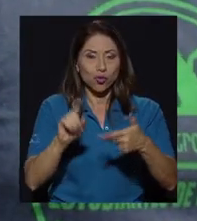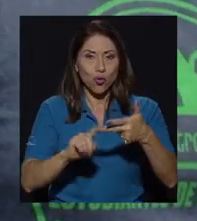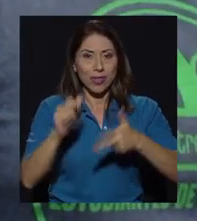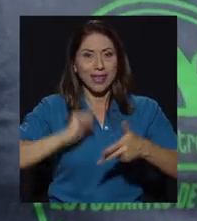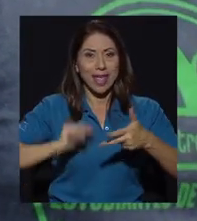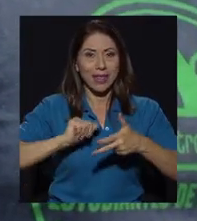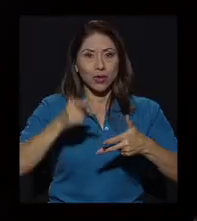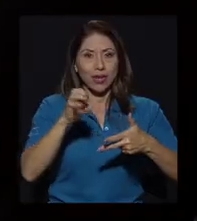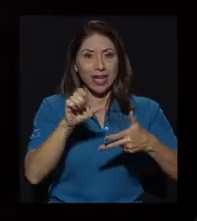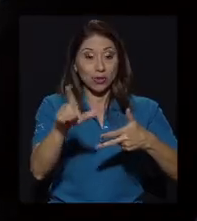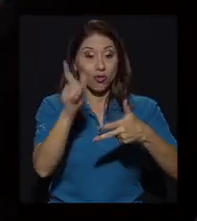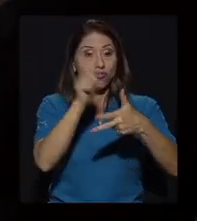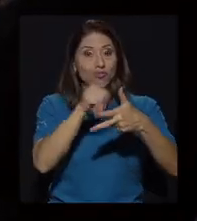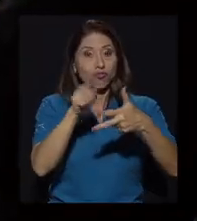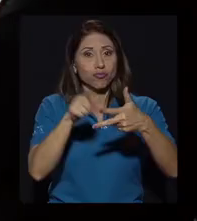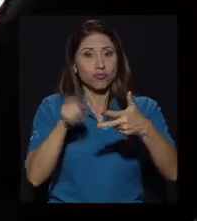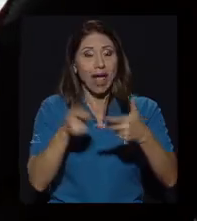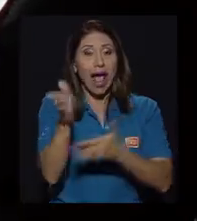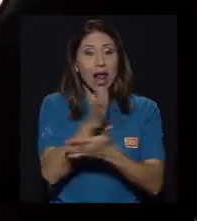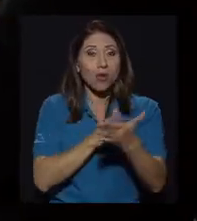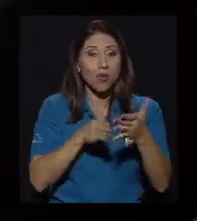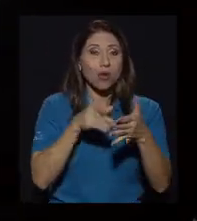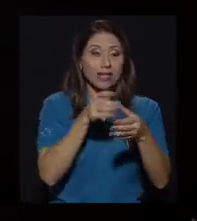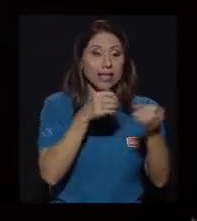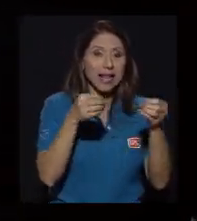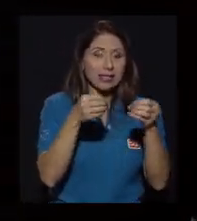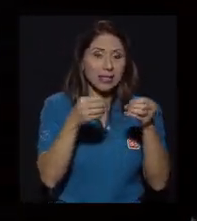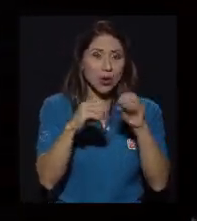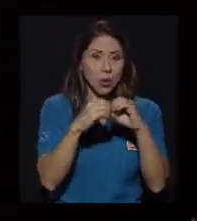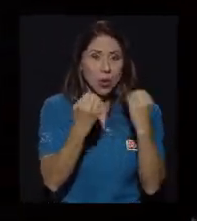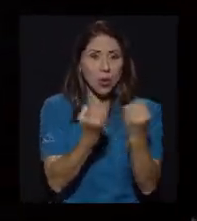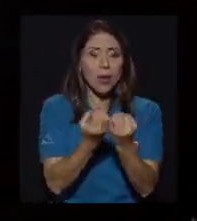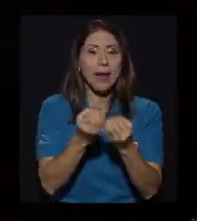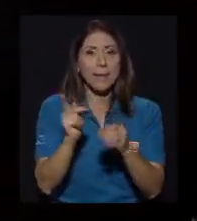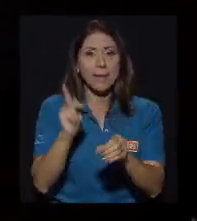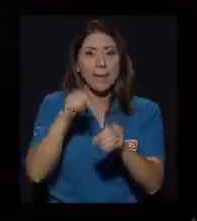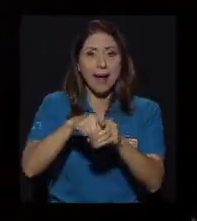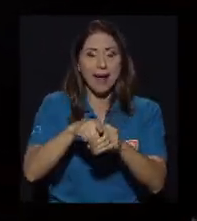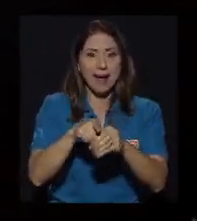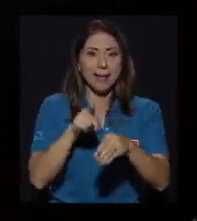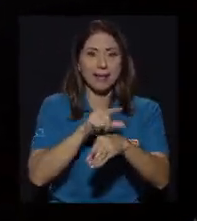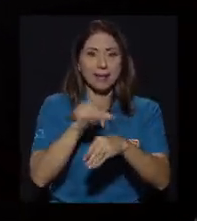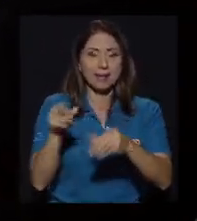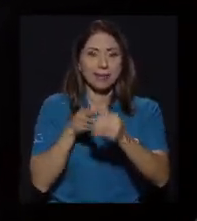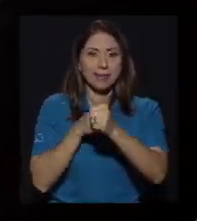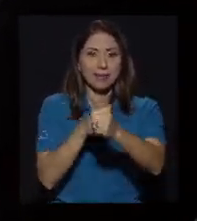y el Teatro Girasol fueron algunas de las instancias que participaron en la semana de inducción.